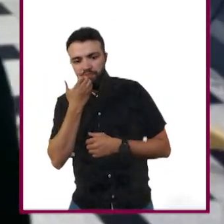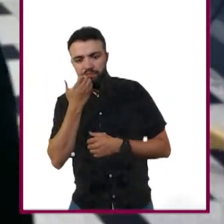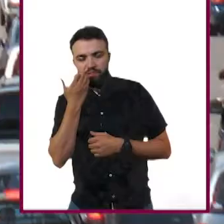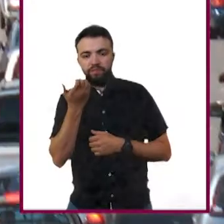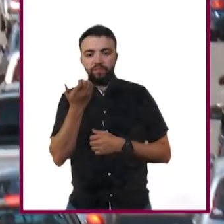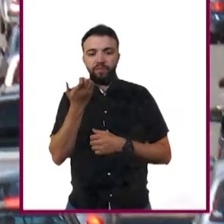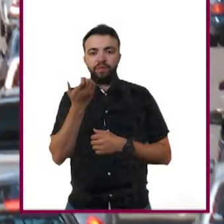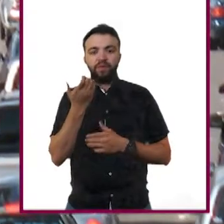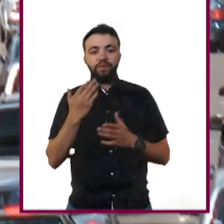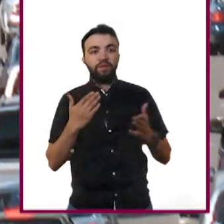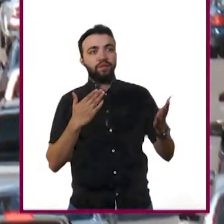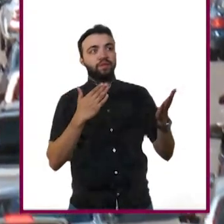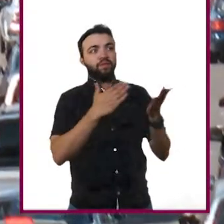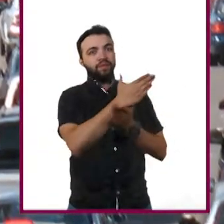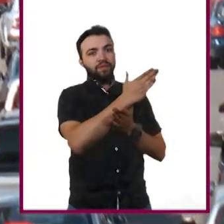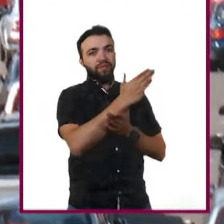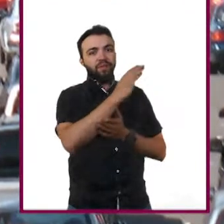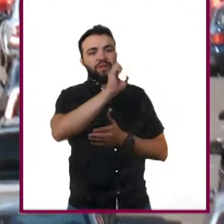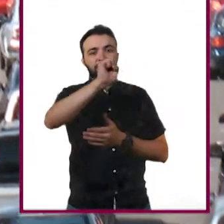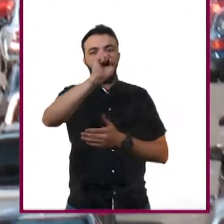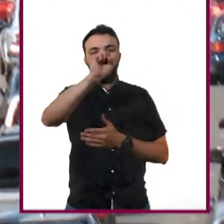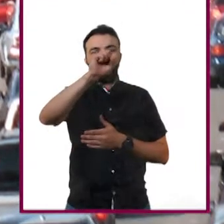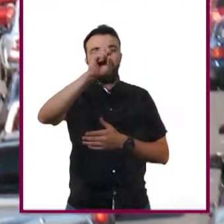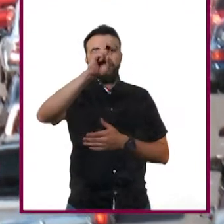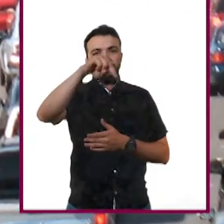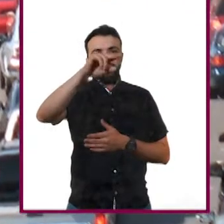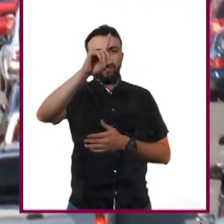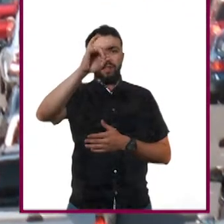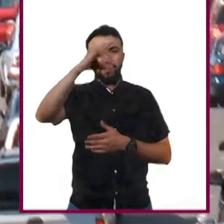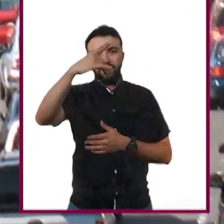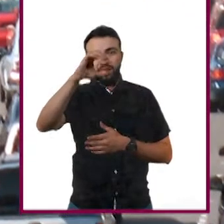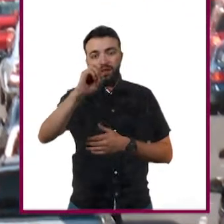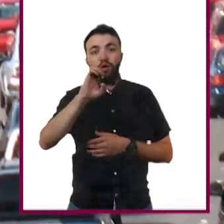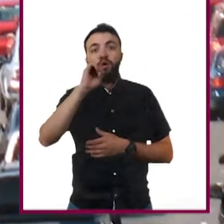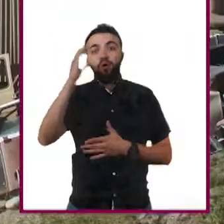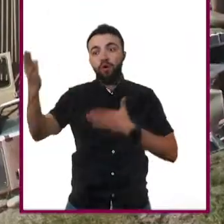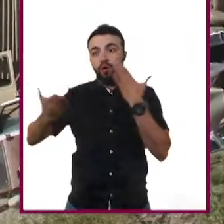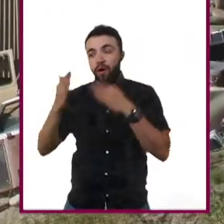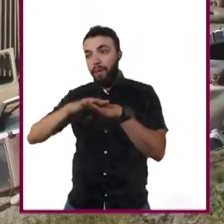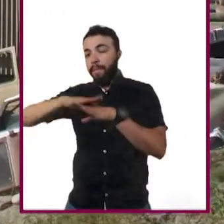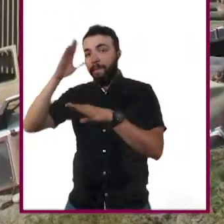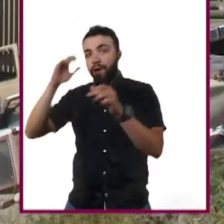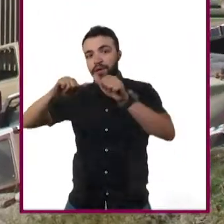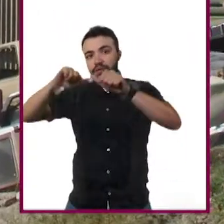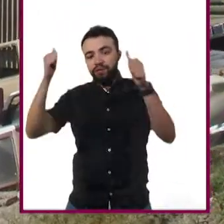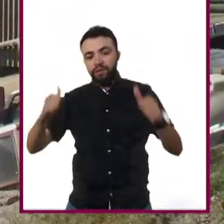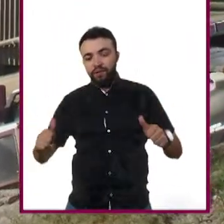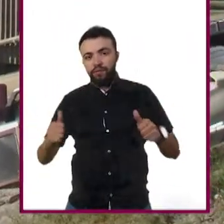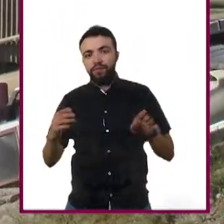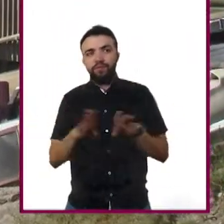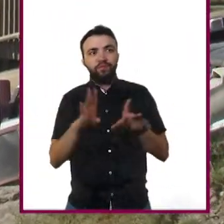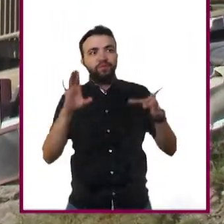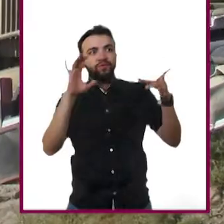Diego o estudiaba otra cosa y encontraba la manera de llegar al arte por una u otro lado, ¿no?